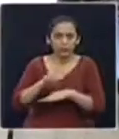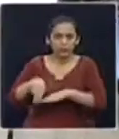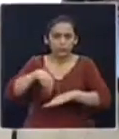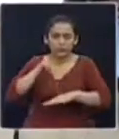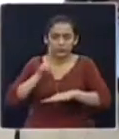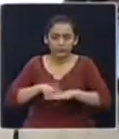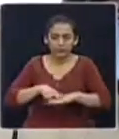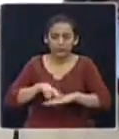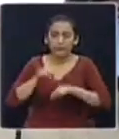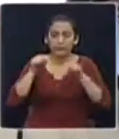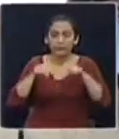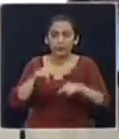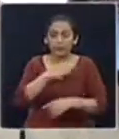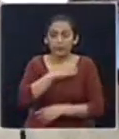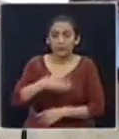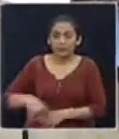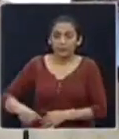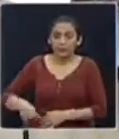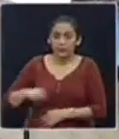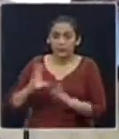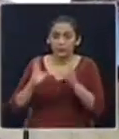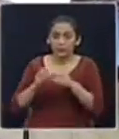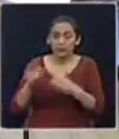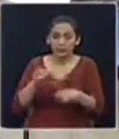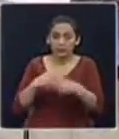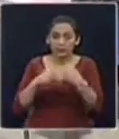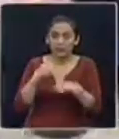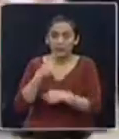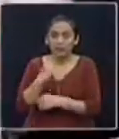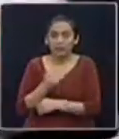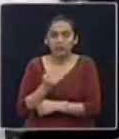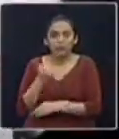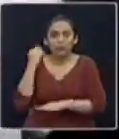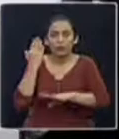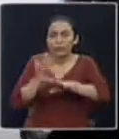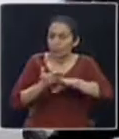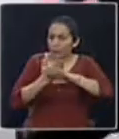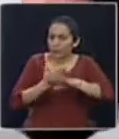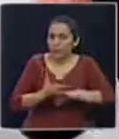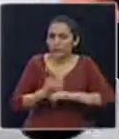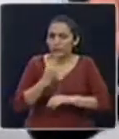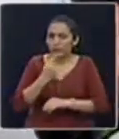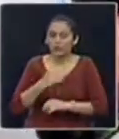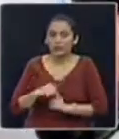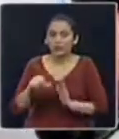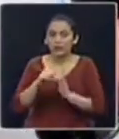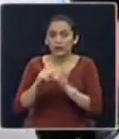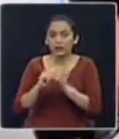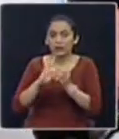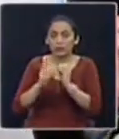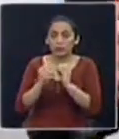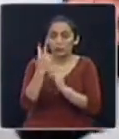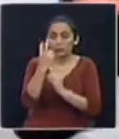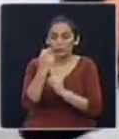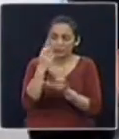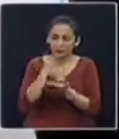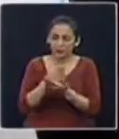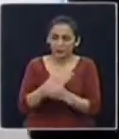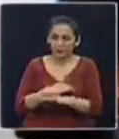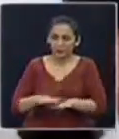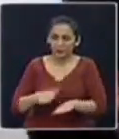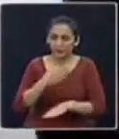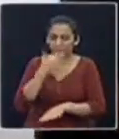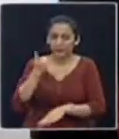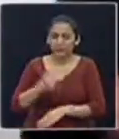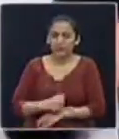planteó una reforma a la ley de plusvalía para eliminar el artículo 12. Que básicamente elimina que los promotores o